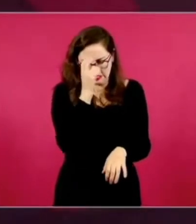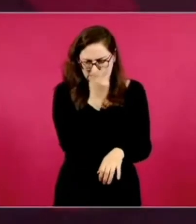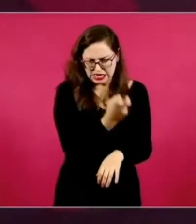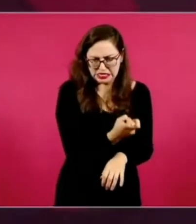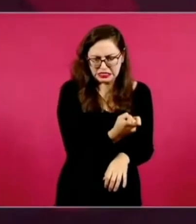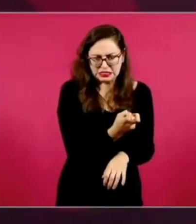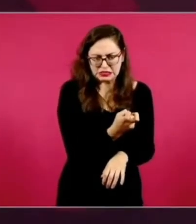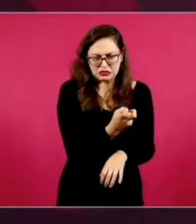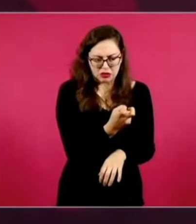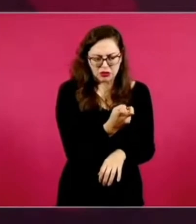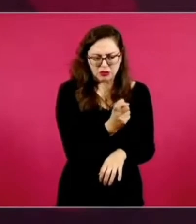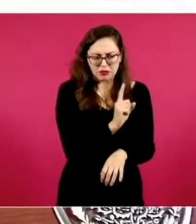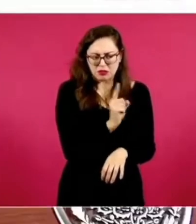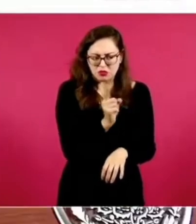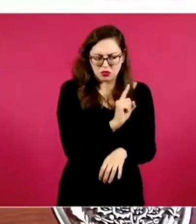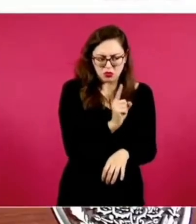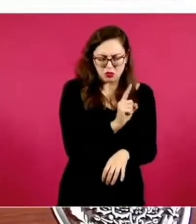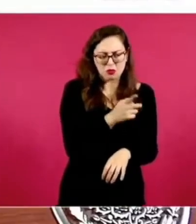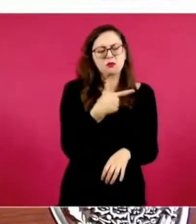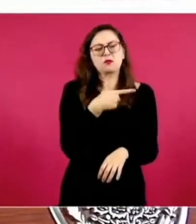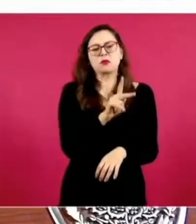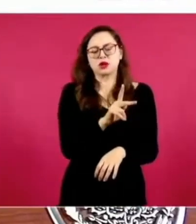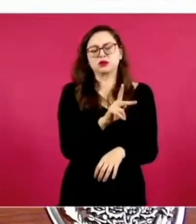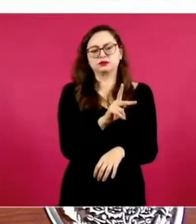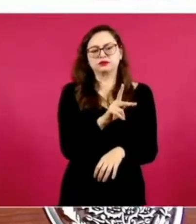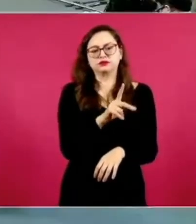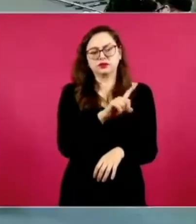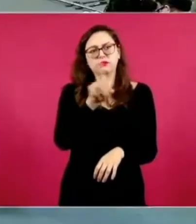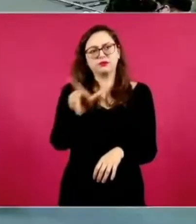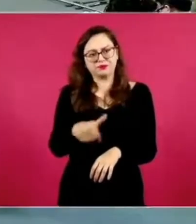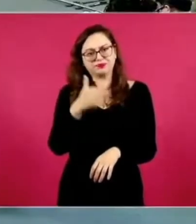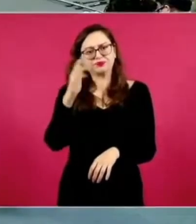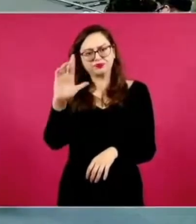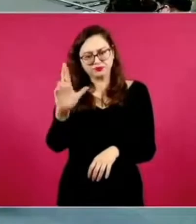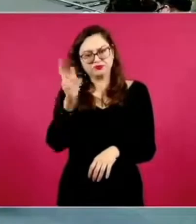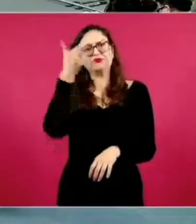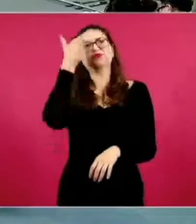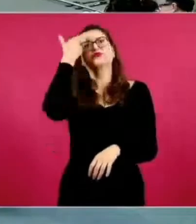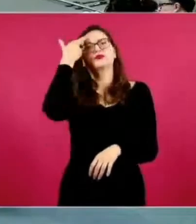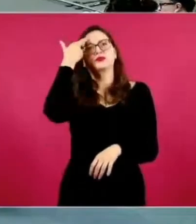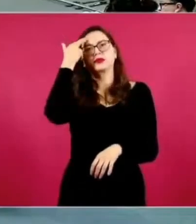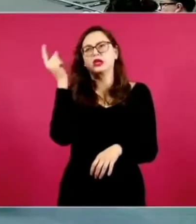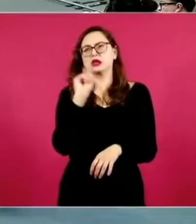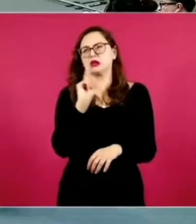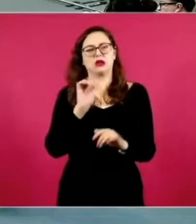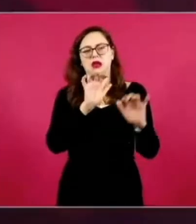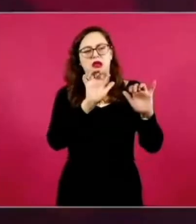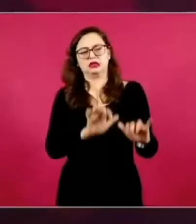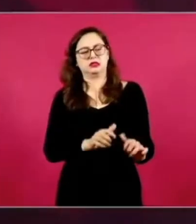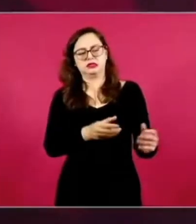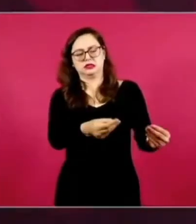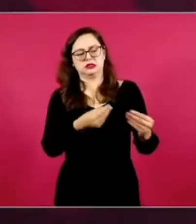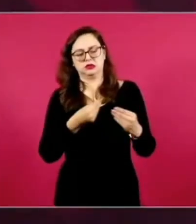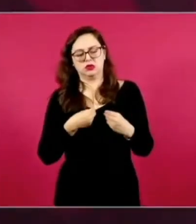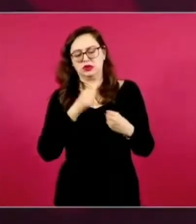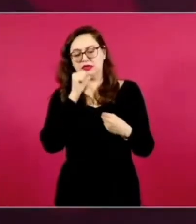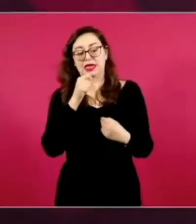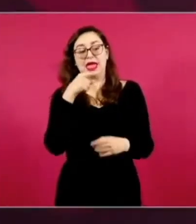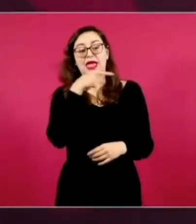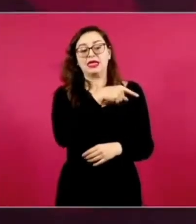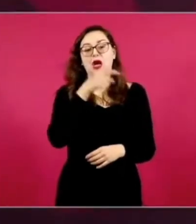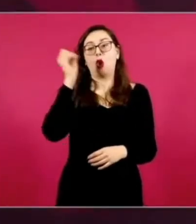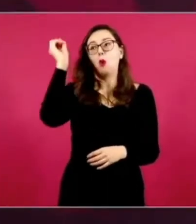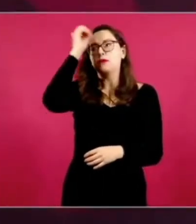iba a estar en el informe por escrito, pero no. Luego me acordé de que ella hizo una